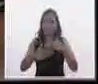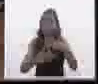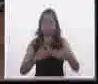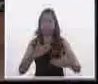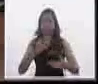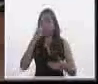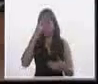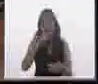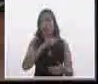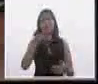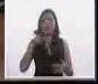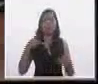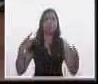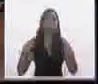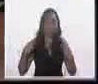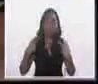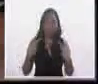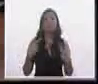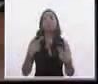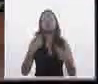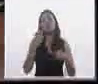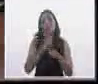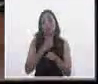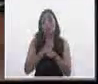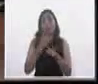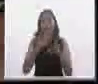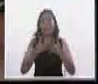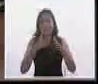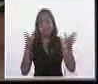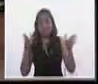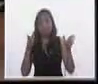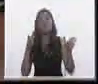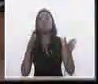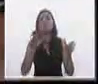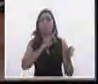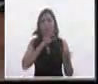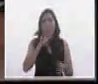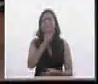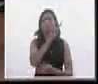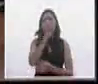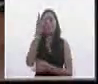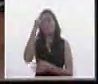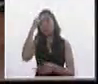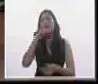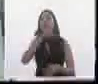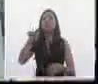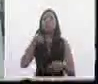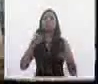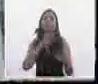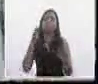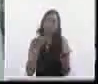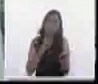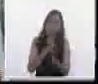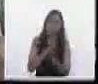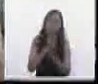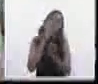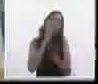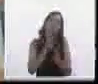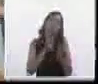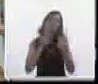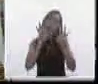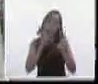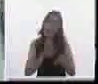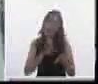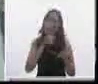las person exactamente una la accesibilidad otra es este hacer la página web accesible que eso es superimportante también para que ellos